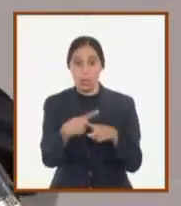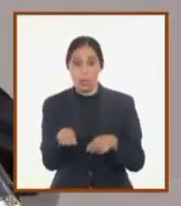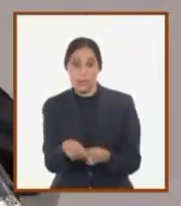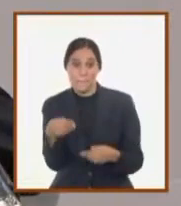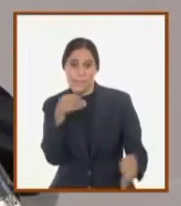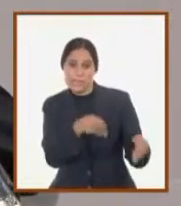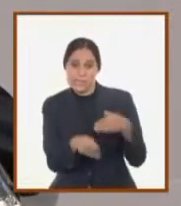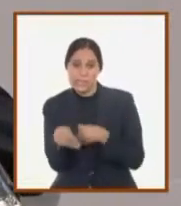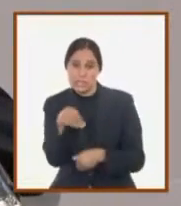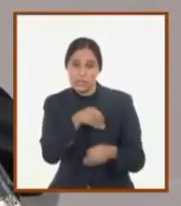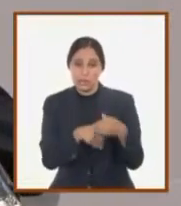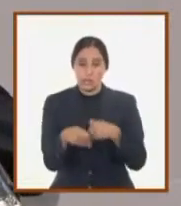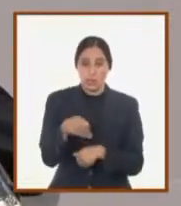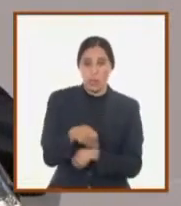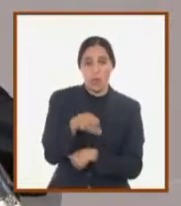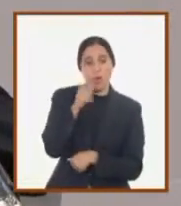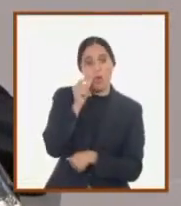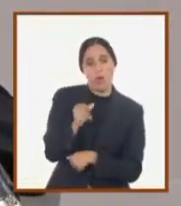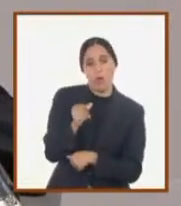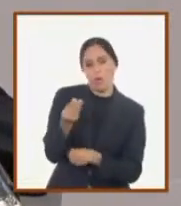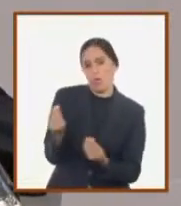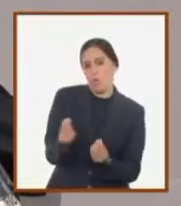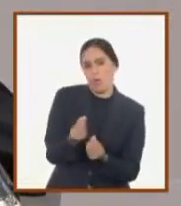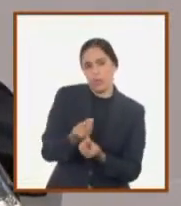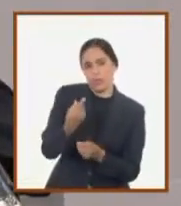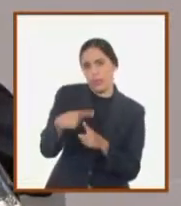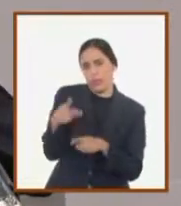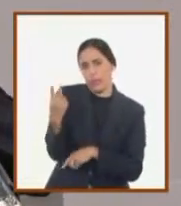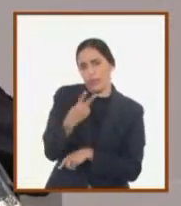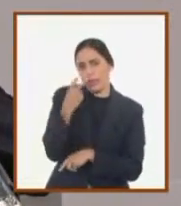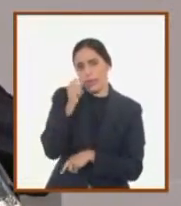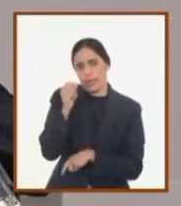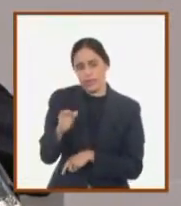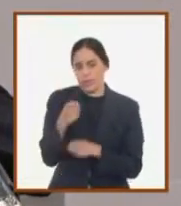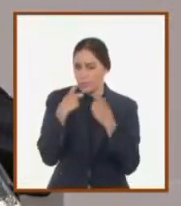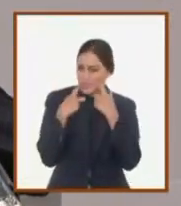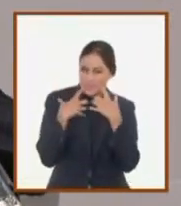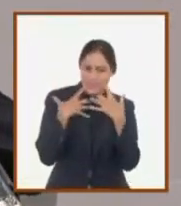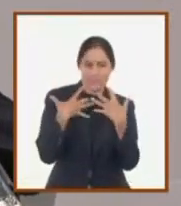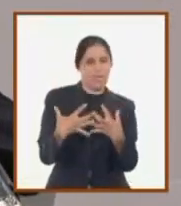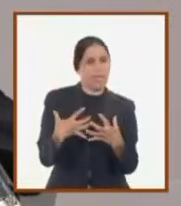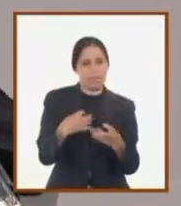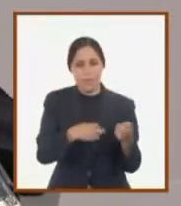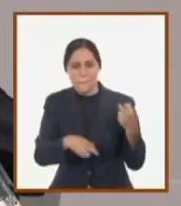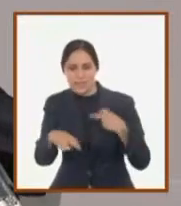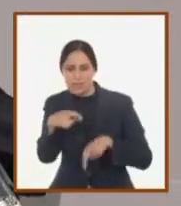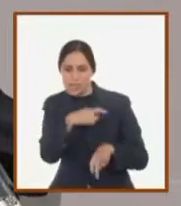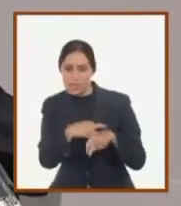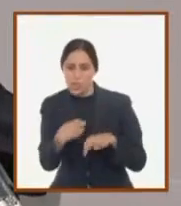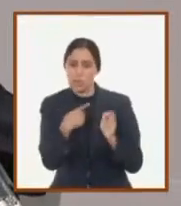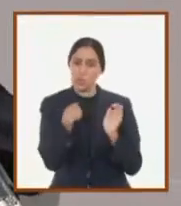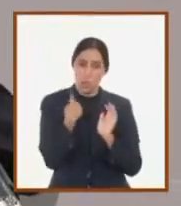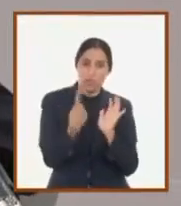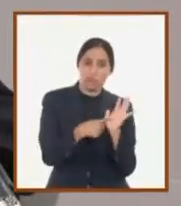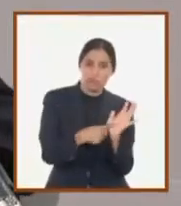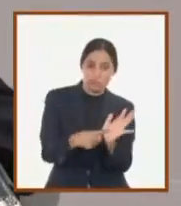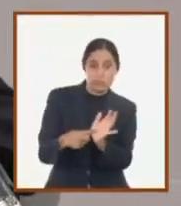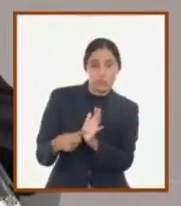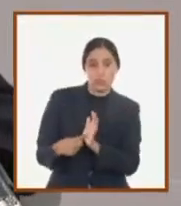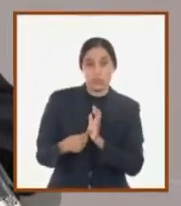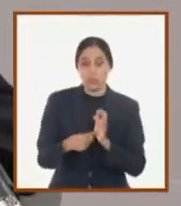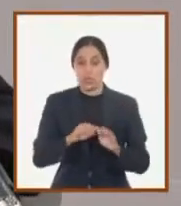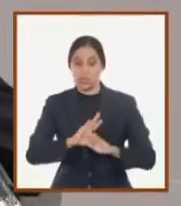Alonso y Tabo es un libro magnífico para los historiadores para los investigadores que tiene un cuerpo de referenci de más de